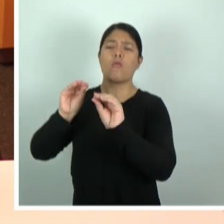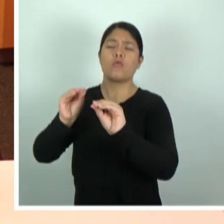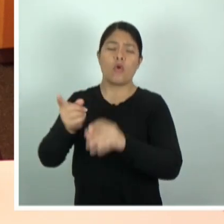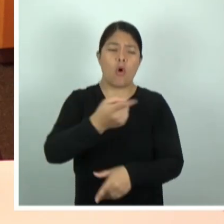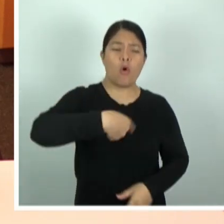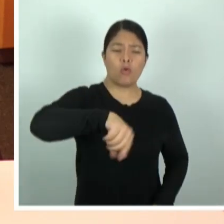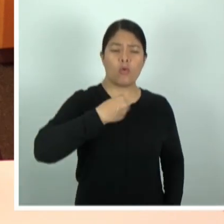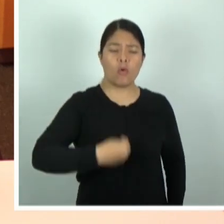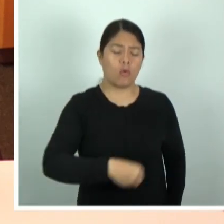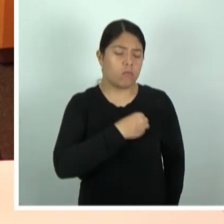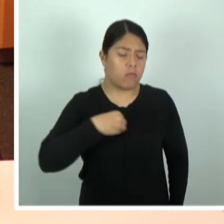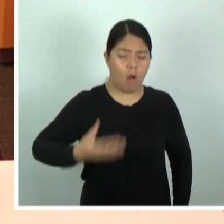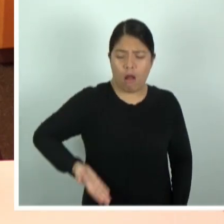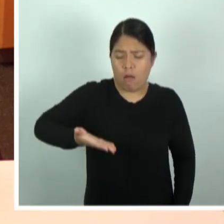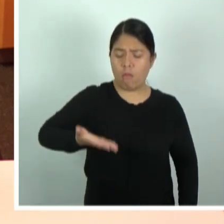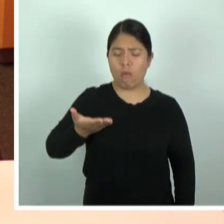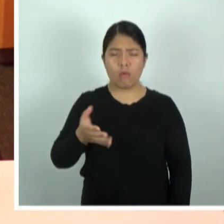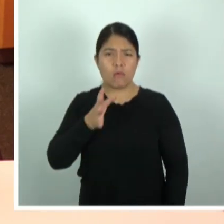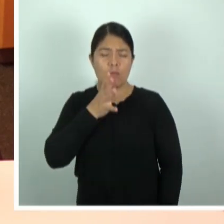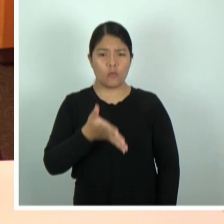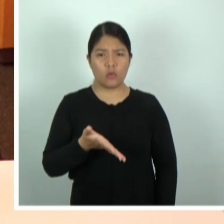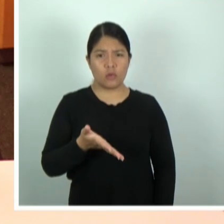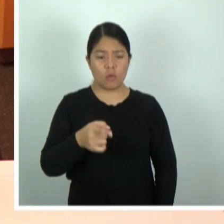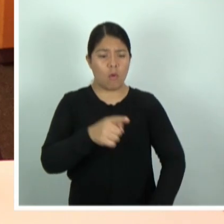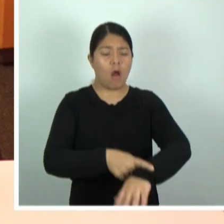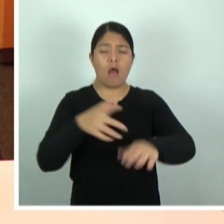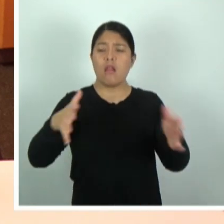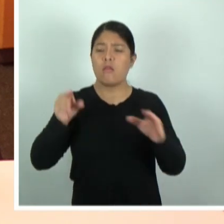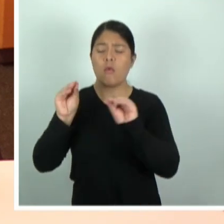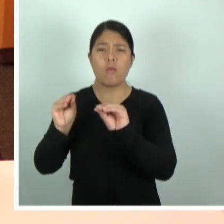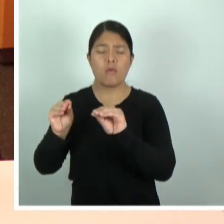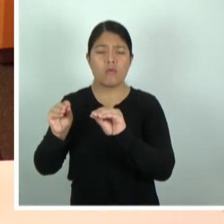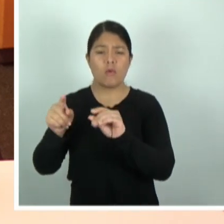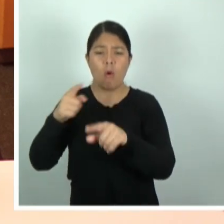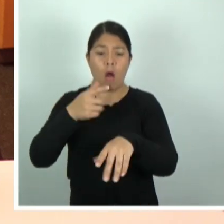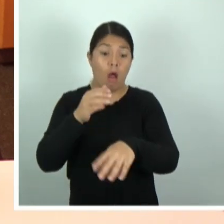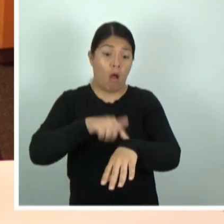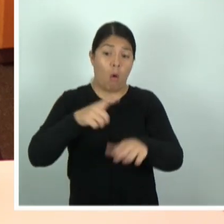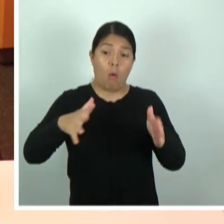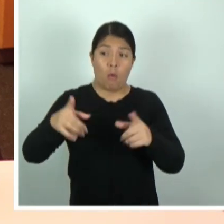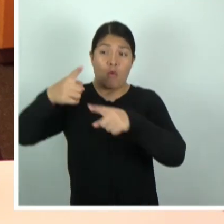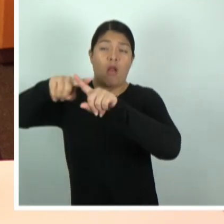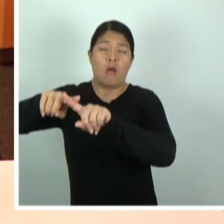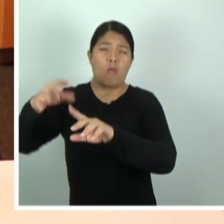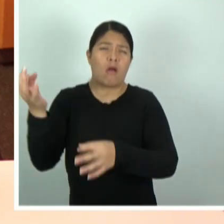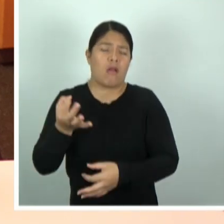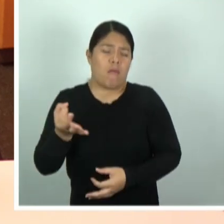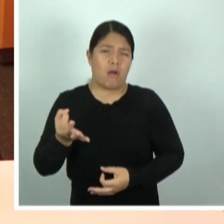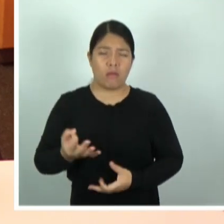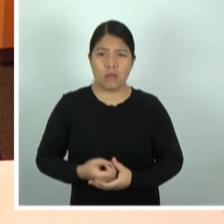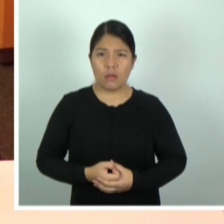cristianos? ¿Qué es lo que pasó en aquel momento en aquella cruz? Habían